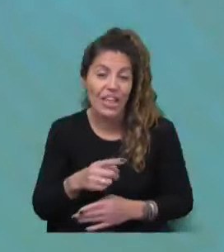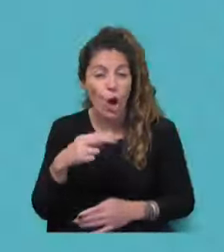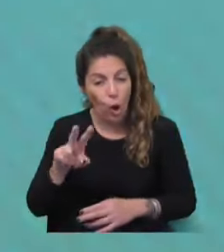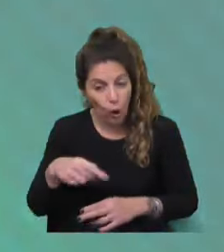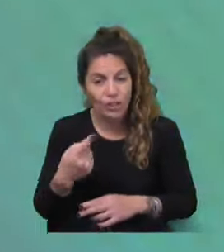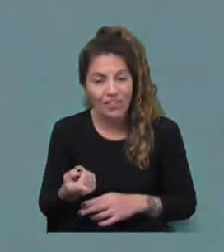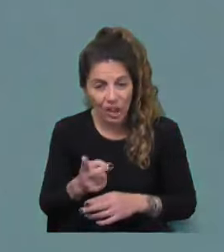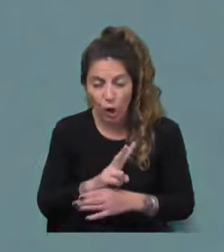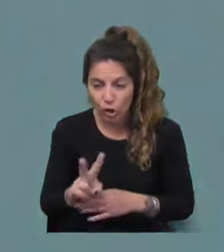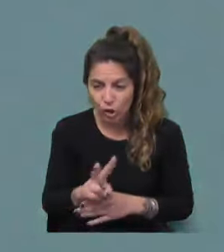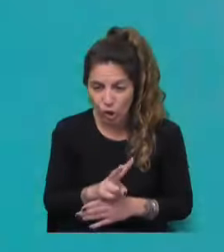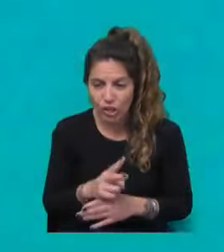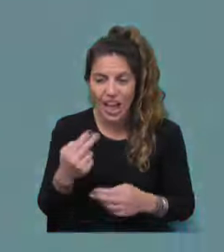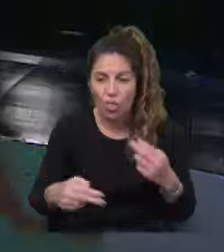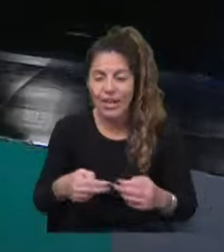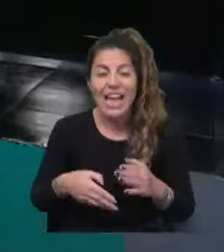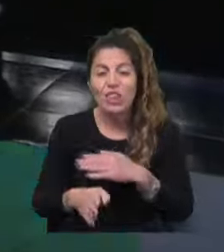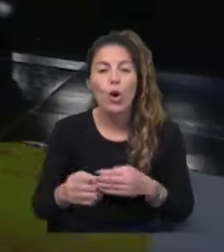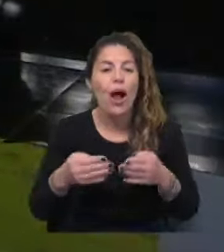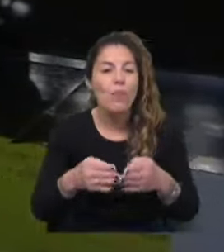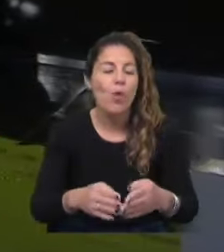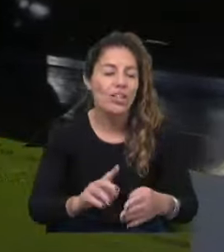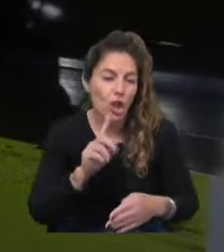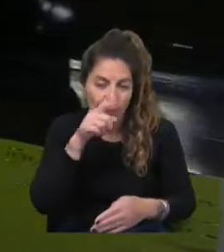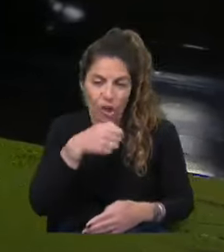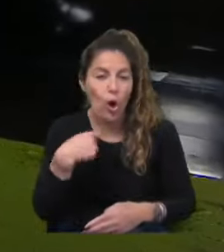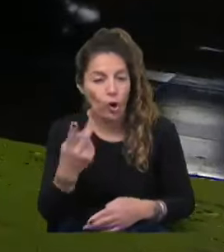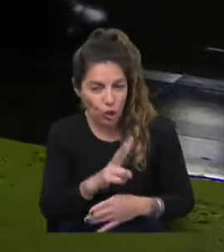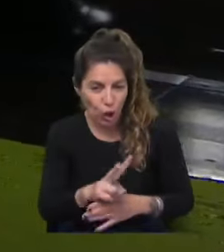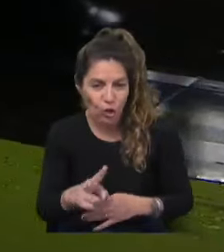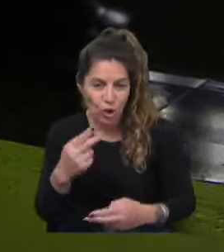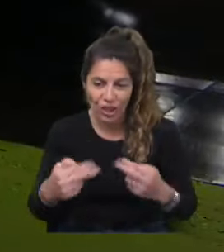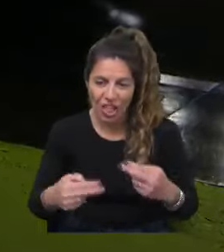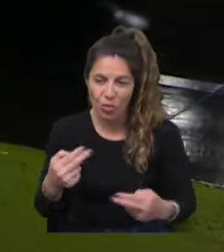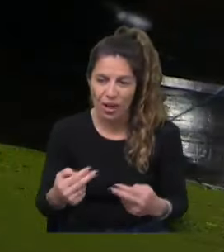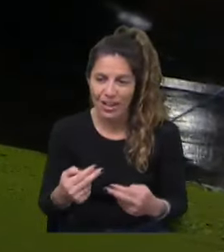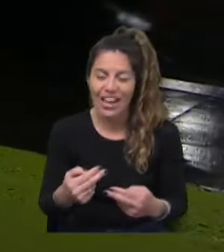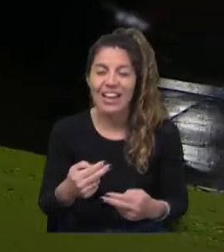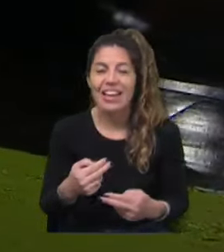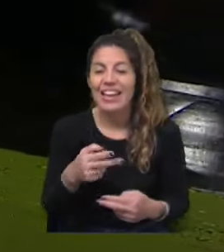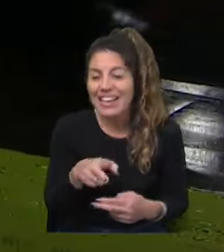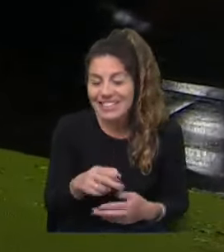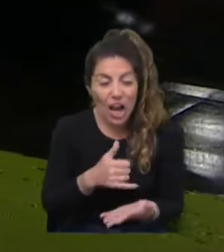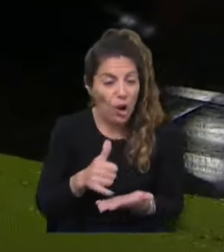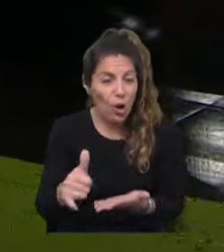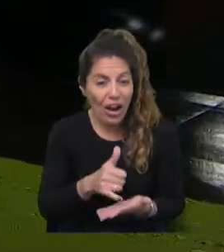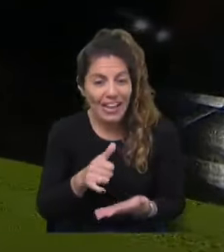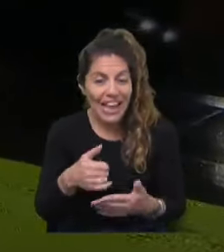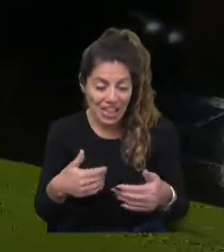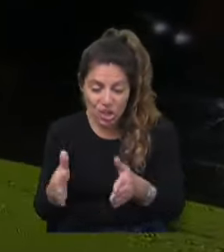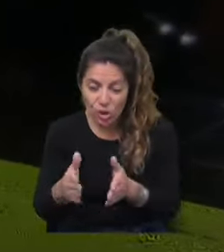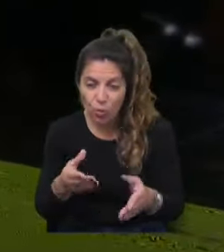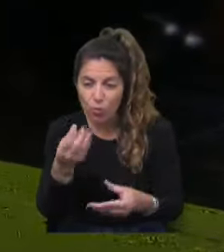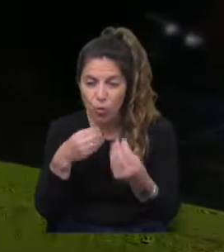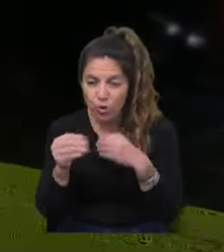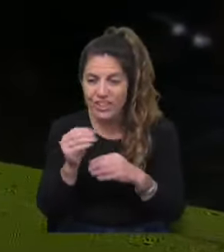control de aduanas. Entró al puerto de Montevideo, donde hay otro control de aduanas. O sea, por lo menos esa cocaína, en esos budines,